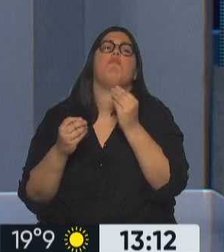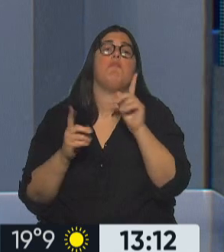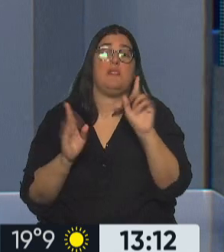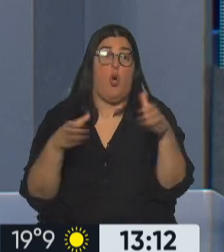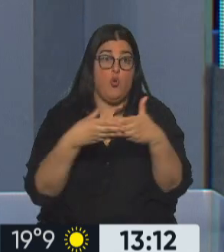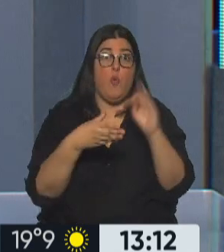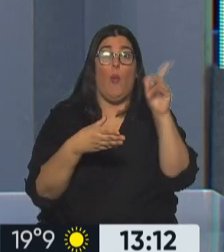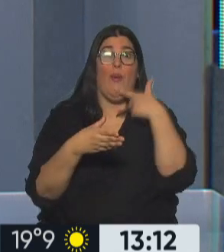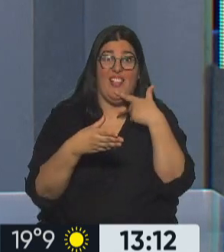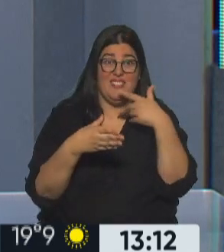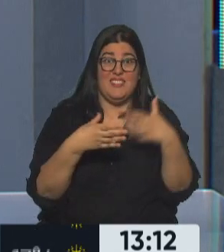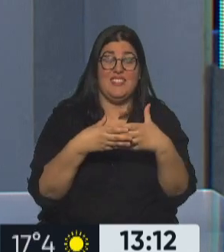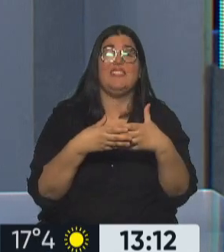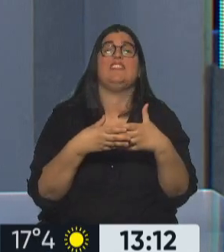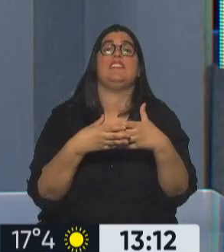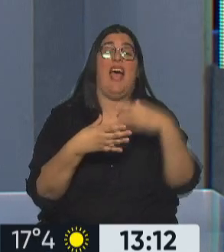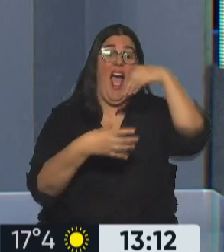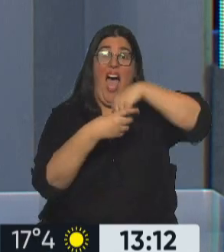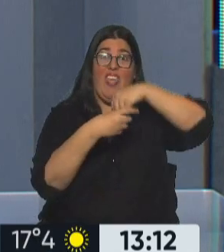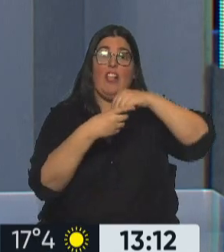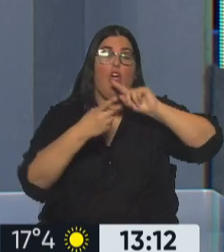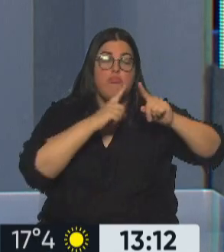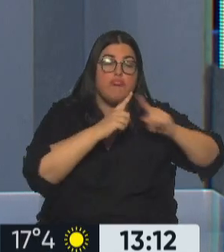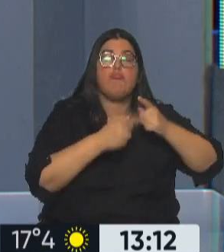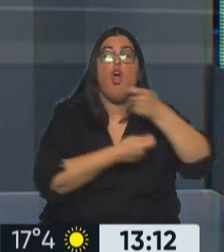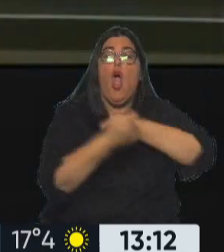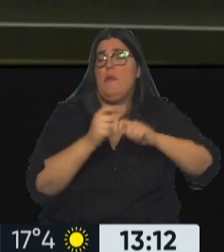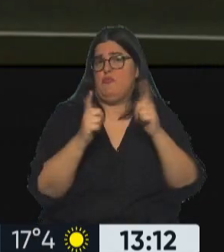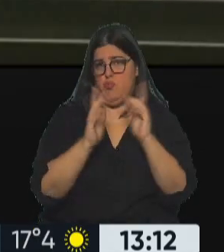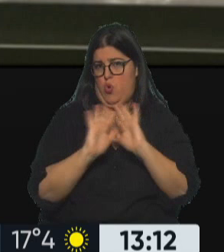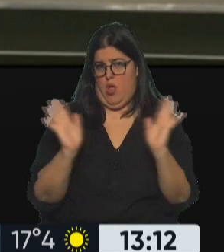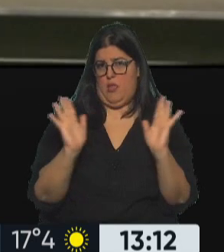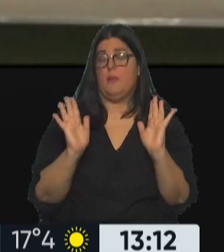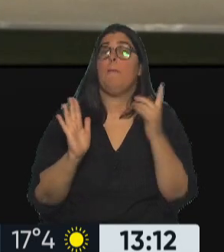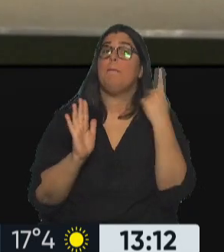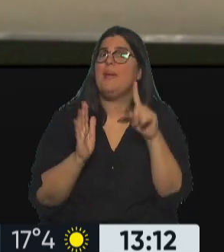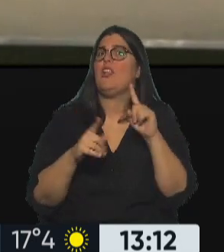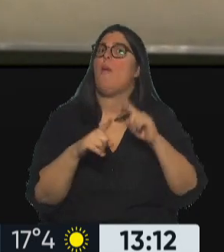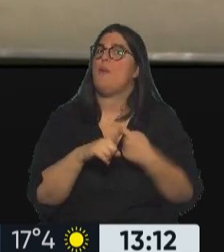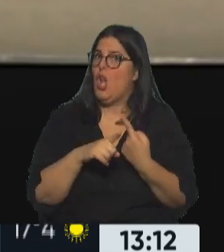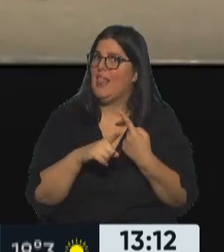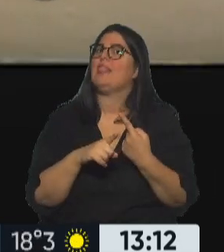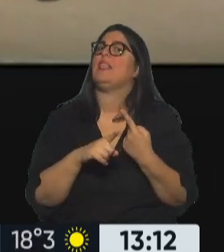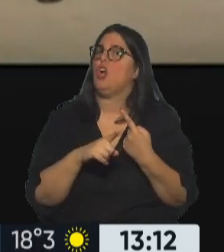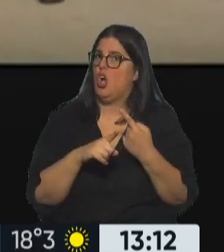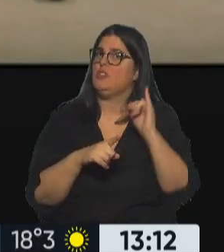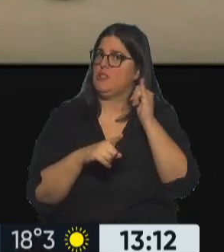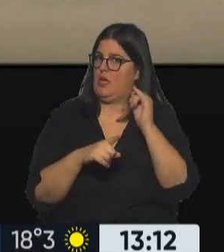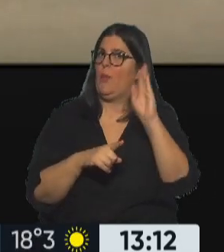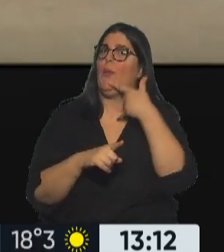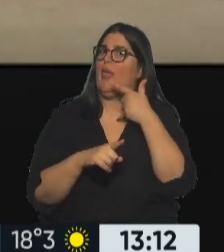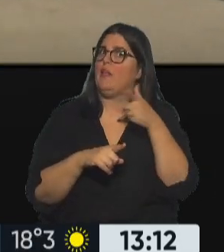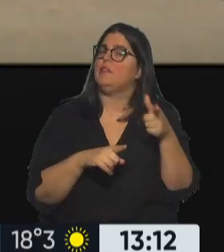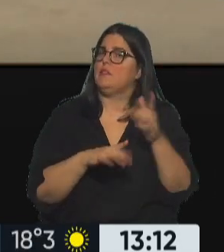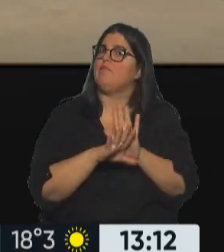este grupo entre sí como colectivo. Pero digo, desde el punto de vista político, es un actor